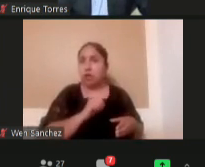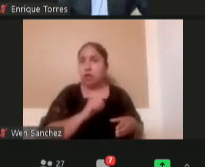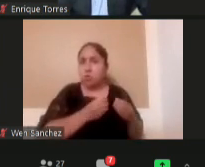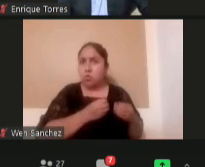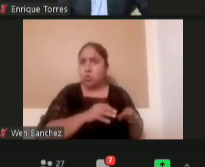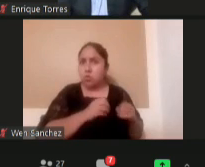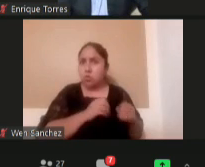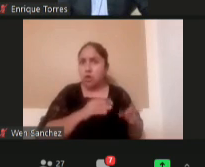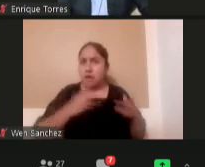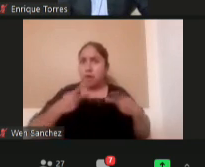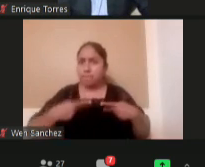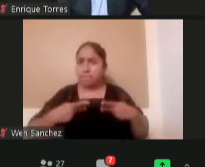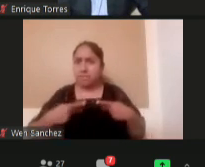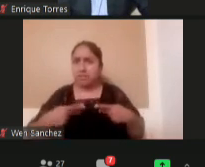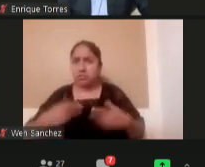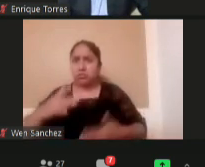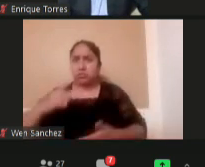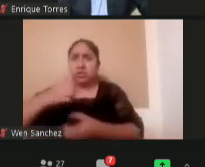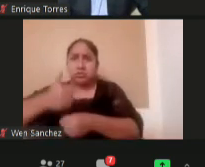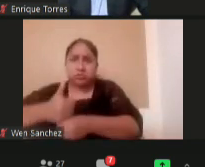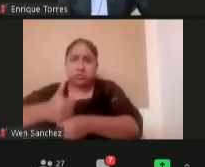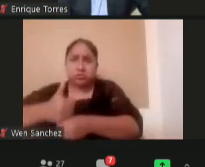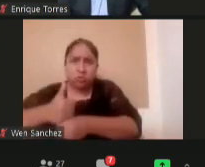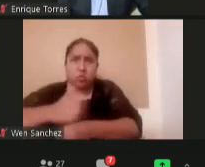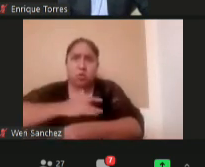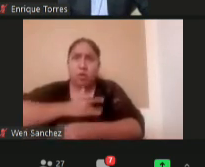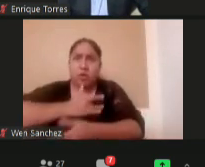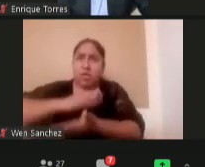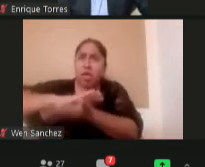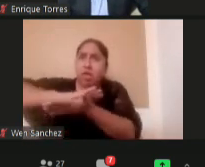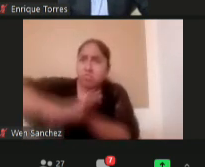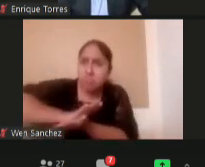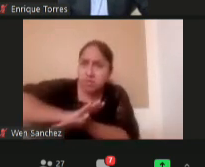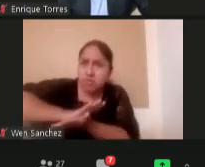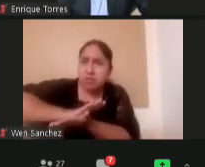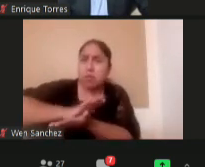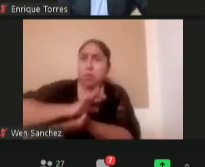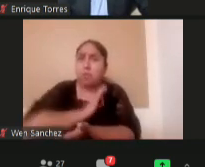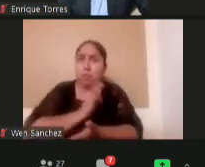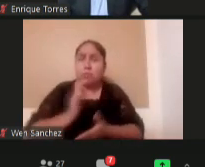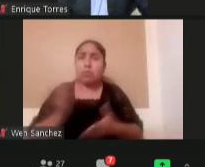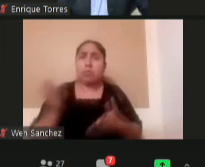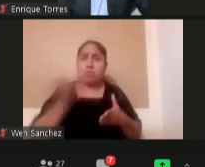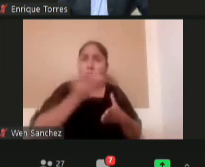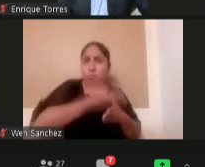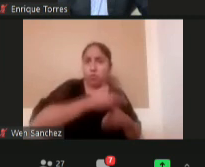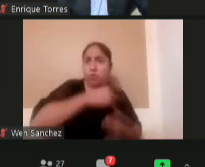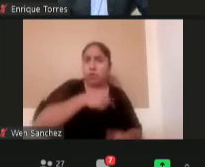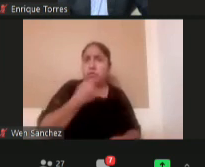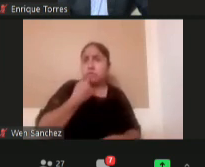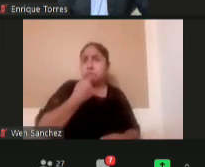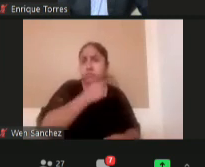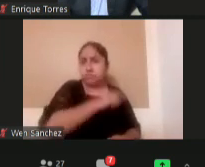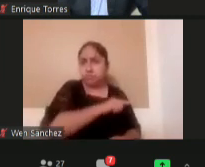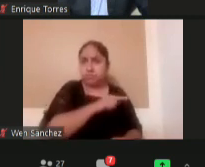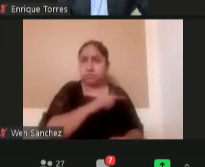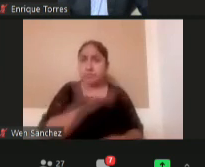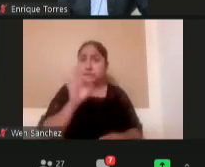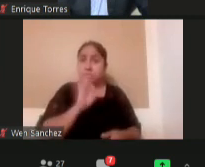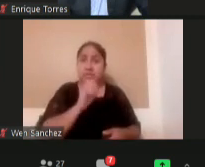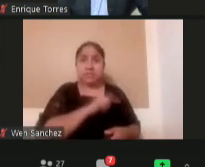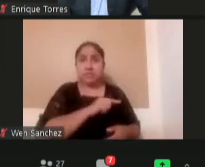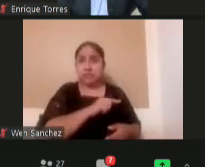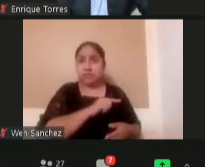pues de todo el país. Entonces, estamos a favor de que permanezca tal y cual como está el